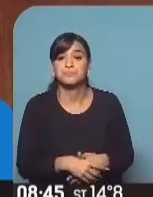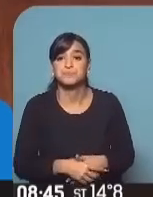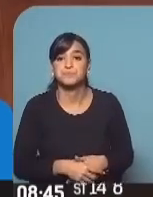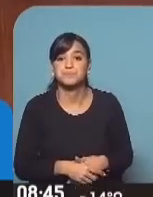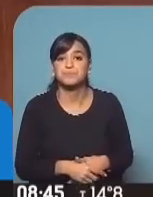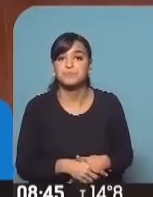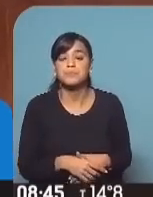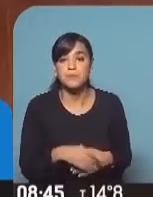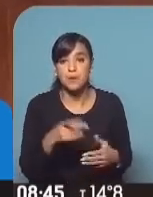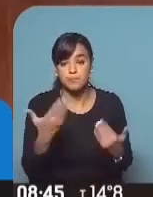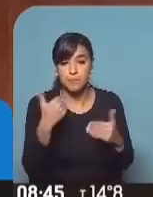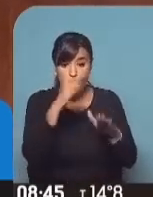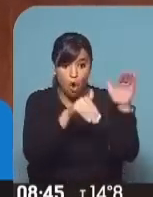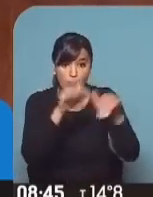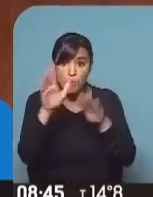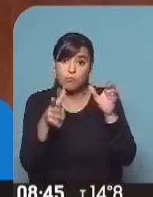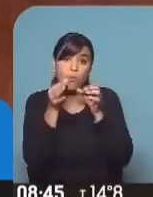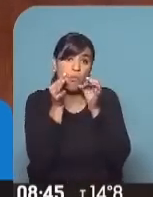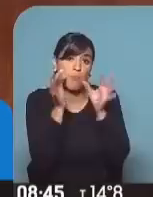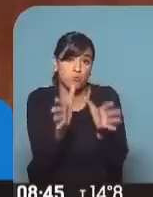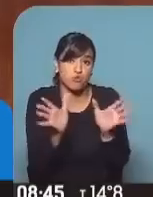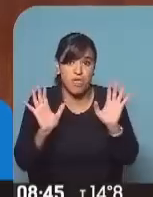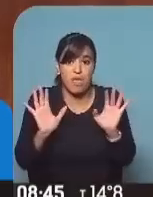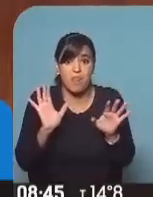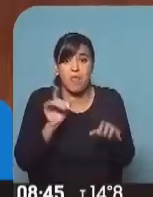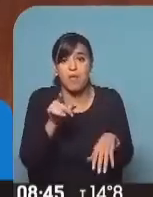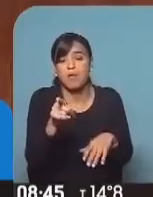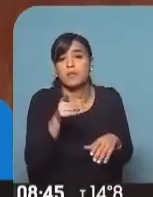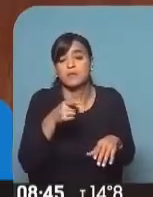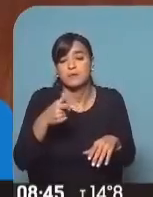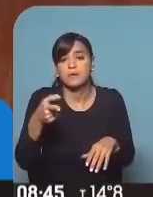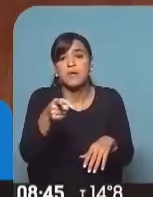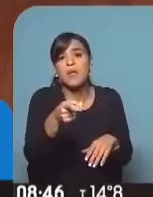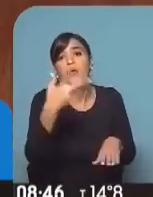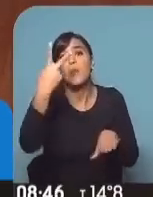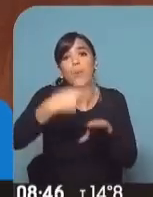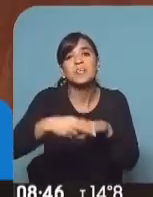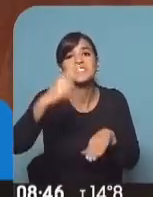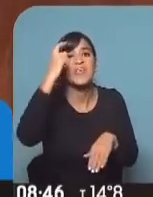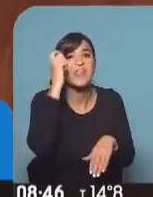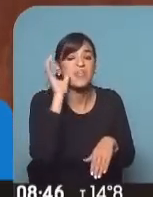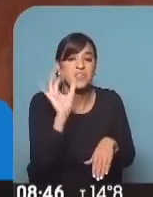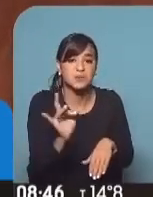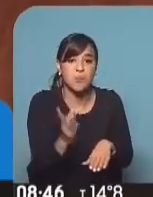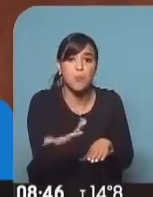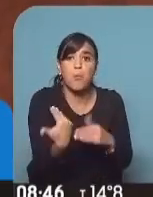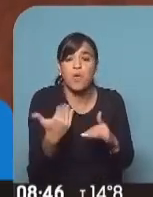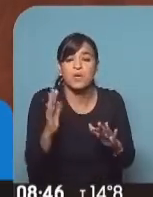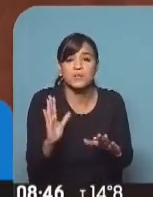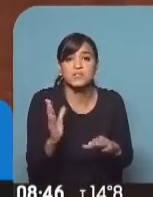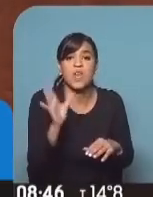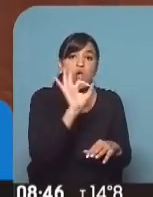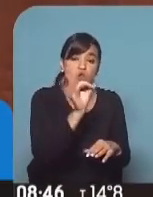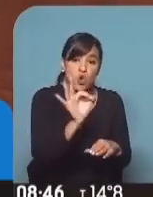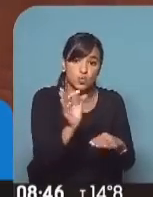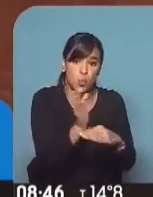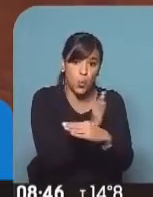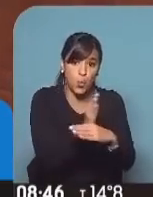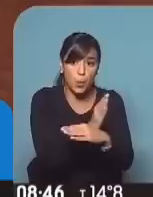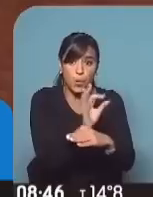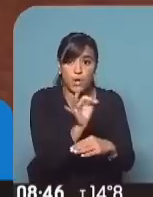facultad para convocar cuando él quiera su mandato vence el día de iniciar pueden ser en octubre